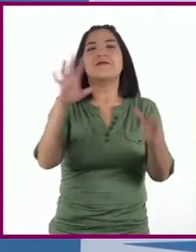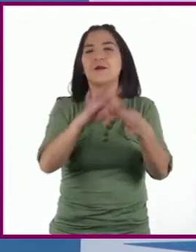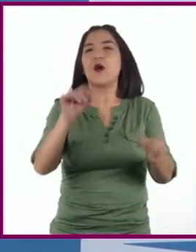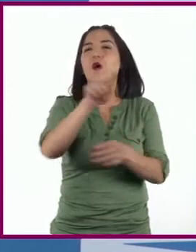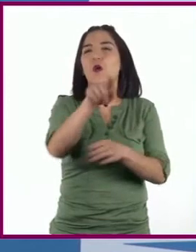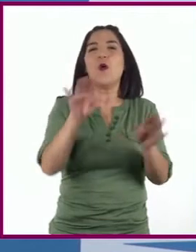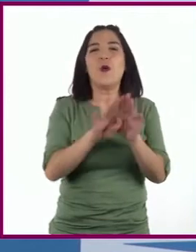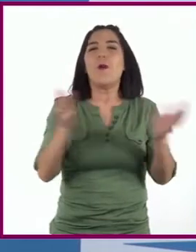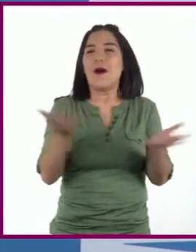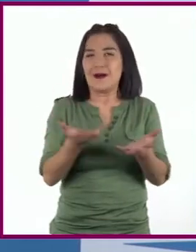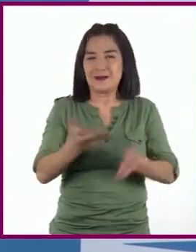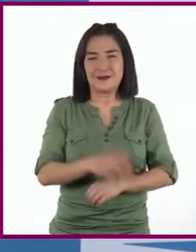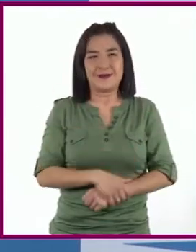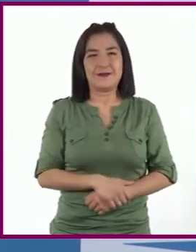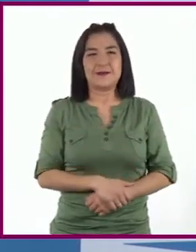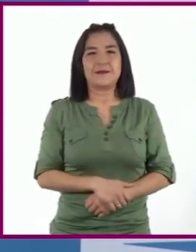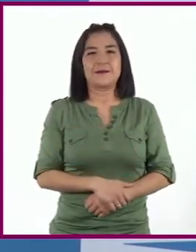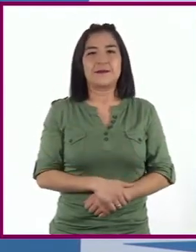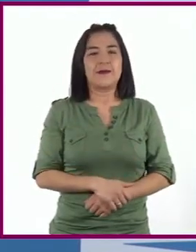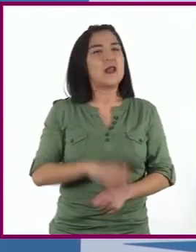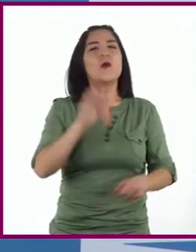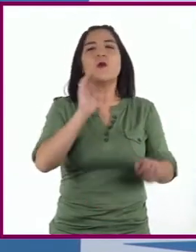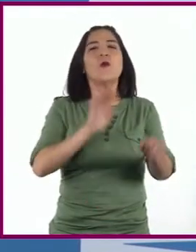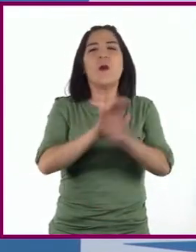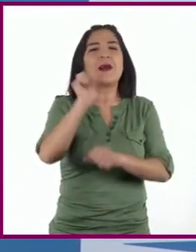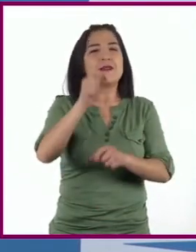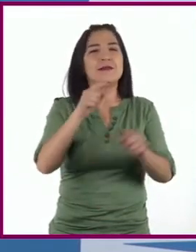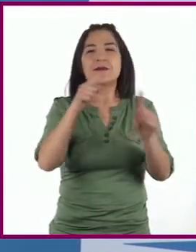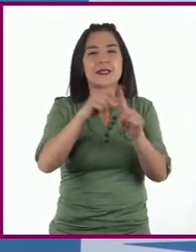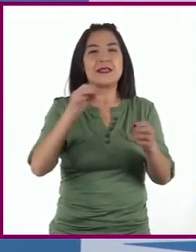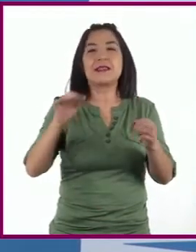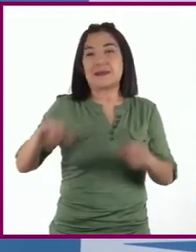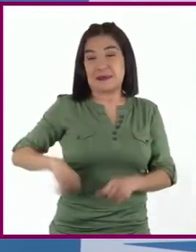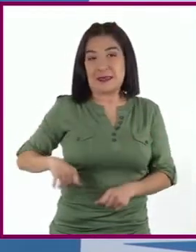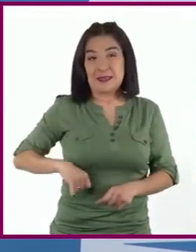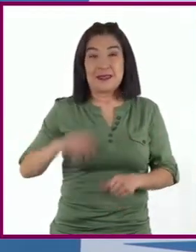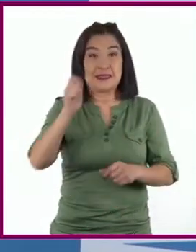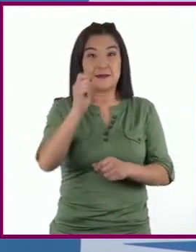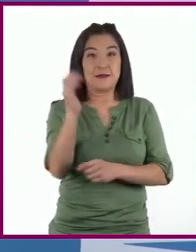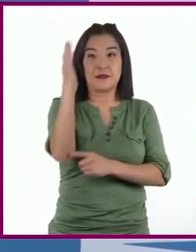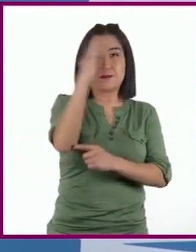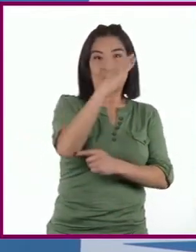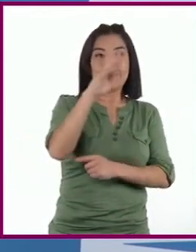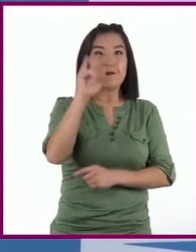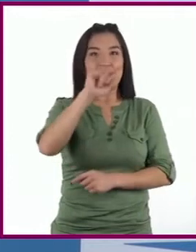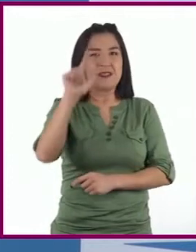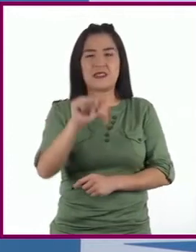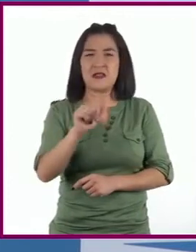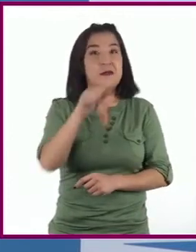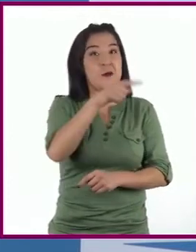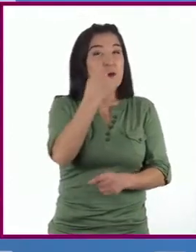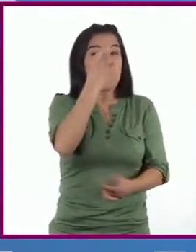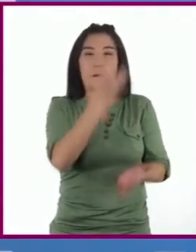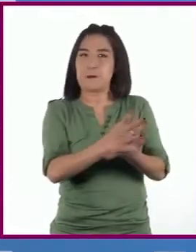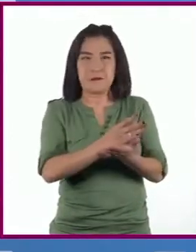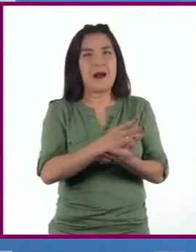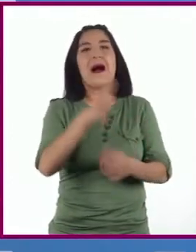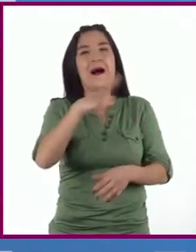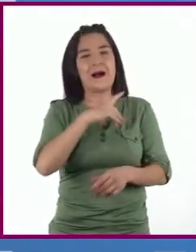hicieron. Un dato interesante es que la Torre de Pisa no es la más inclinada del mundo.